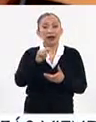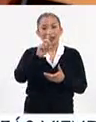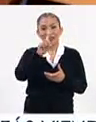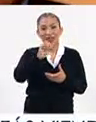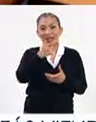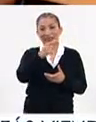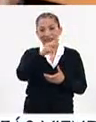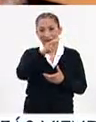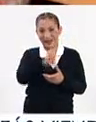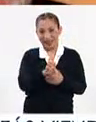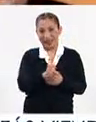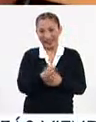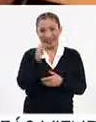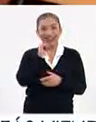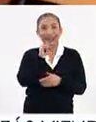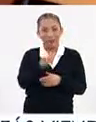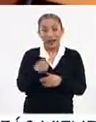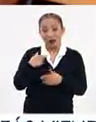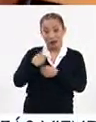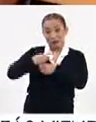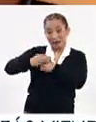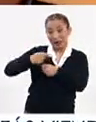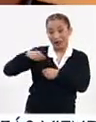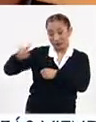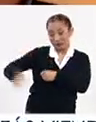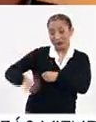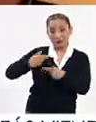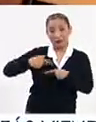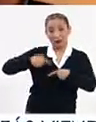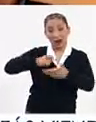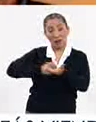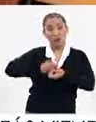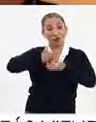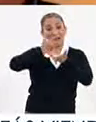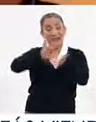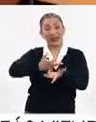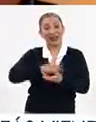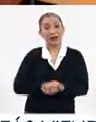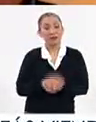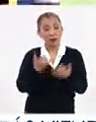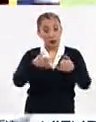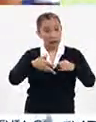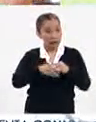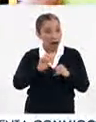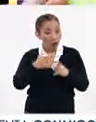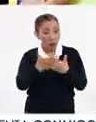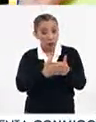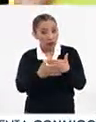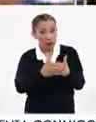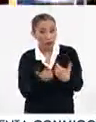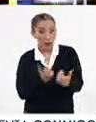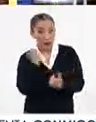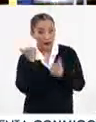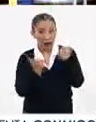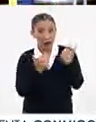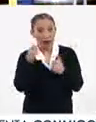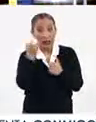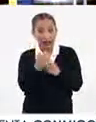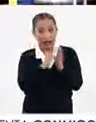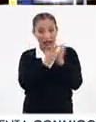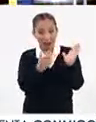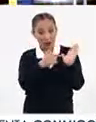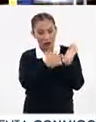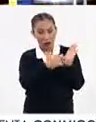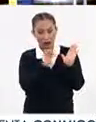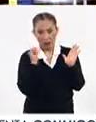a televisión educativa. Decimos, estamos con el poeta David Estamos con el Huerta. poeta David Huerta. O sea, Vamos a inaugurar algo. Aprovechando, está este libro también